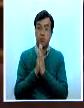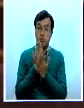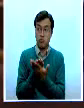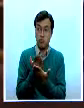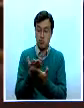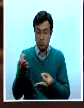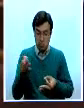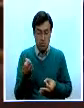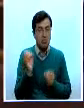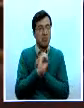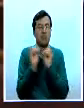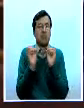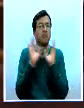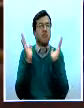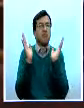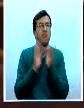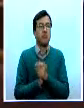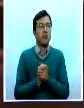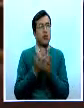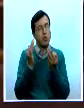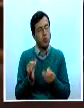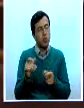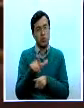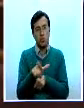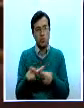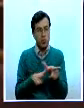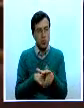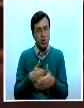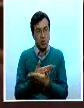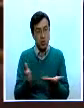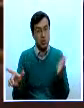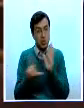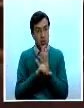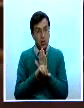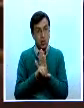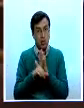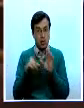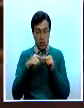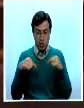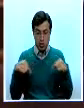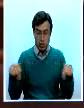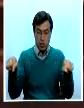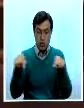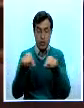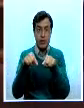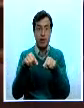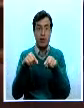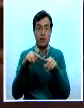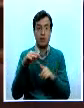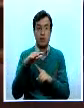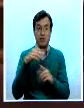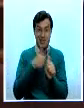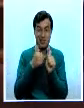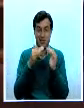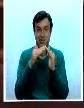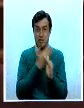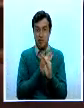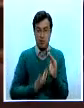a más de que tampoco por su estructura por su naturaleza y por la ley la plaza de independencia no está permitido para